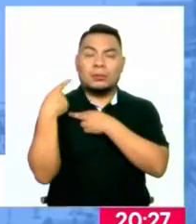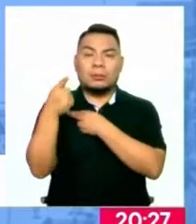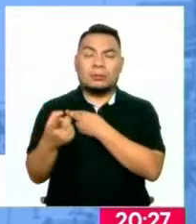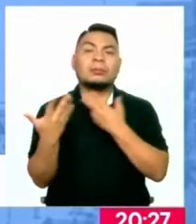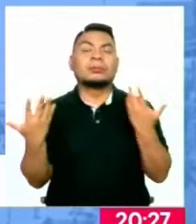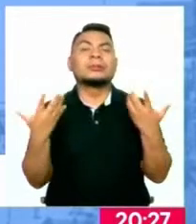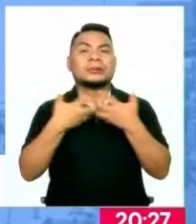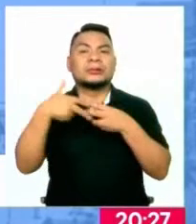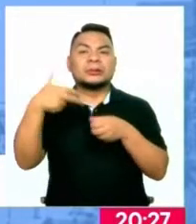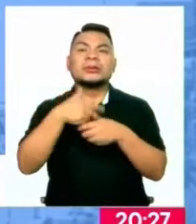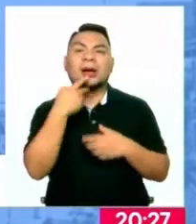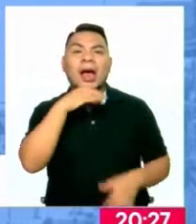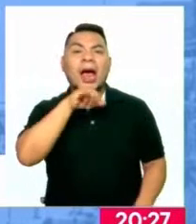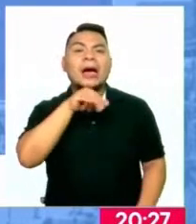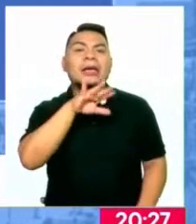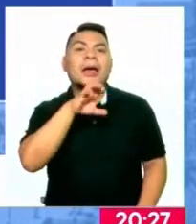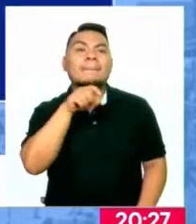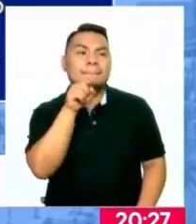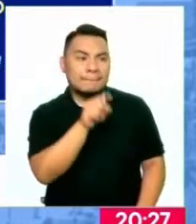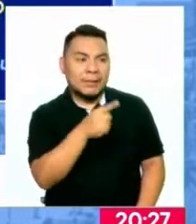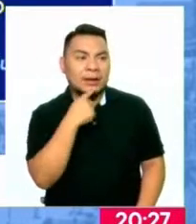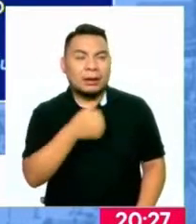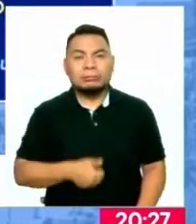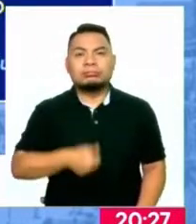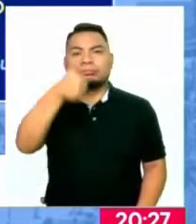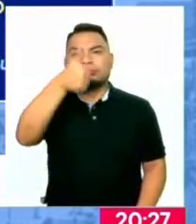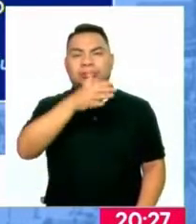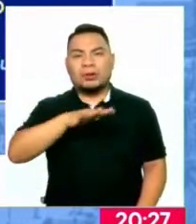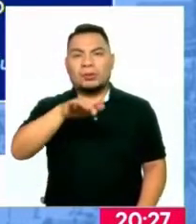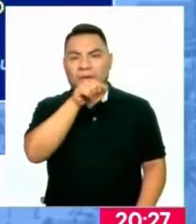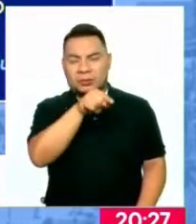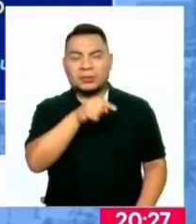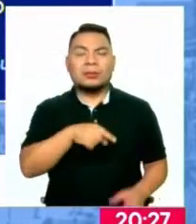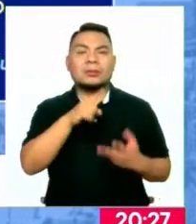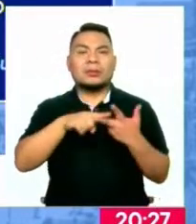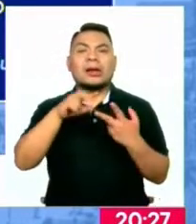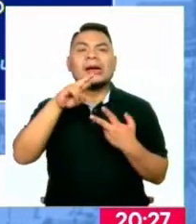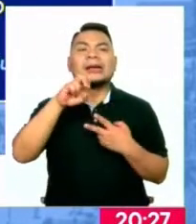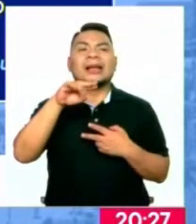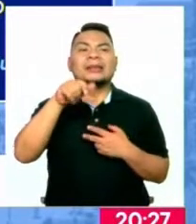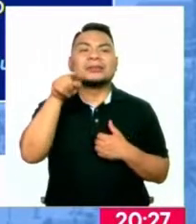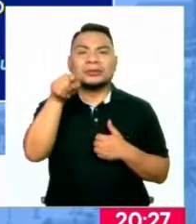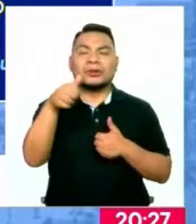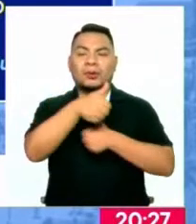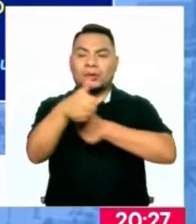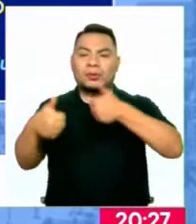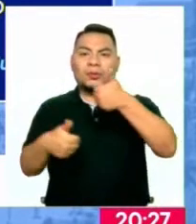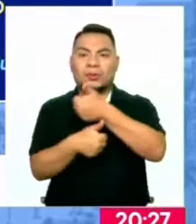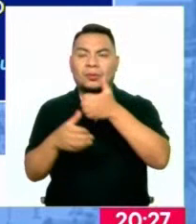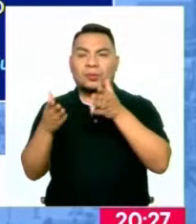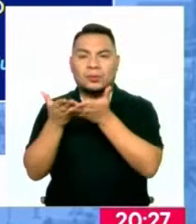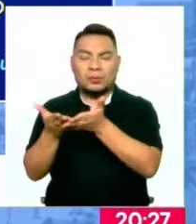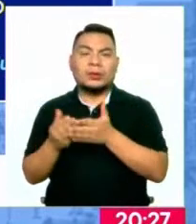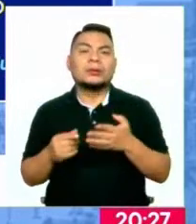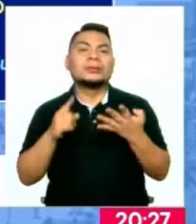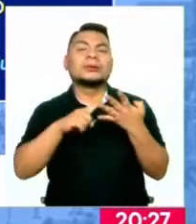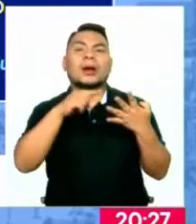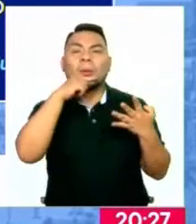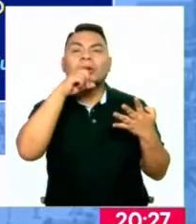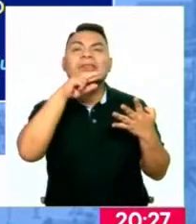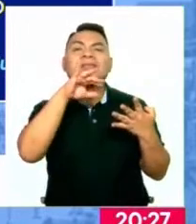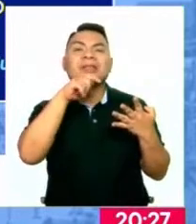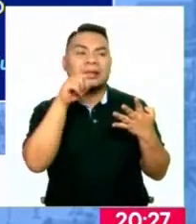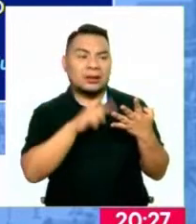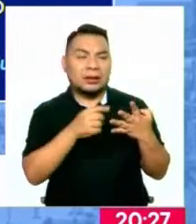refinería La Pampilla son Jaime Fernández Cuesta Luca de Tena, gerente general, Renzo Alejandro Tejada, jefe del Terminal Marítimo 2, Gisela